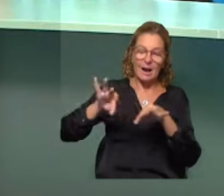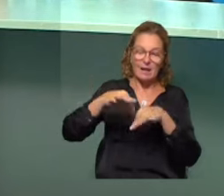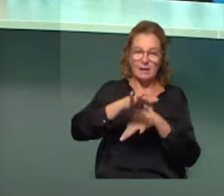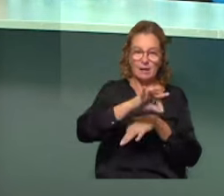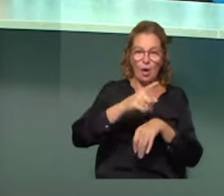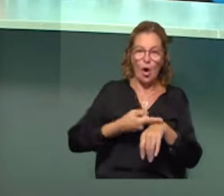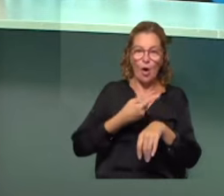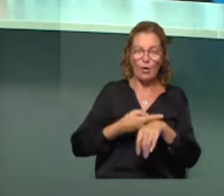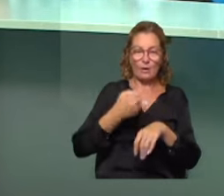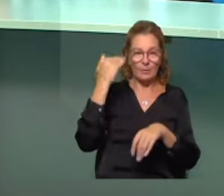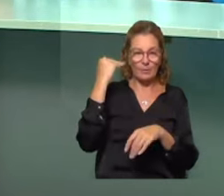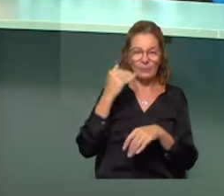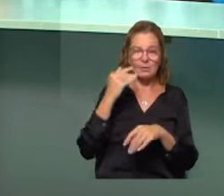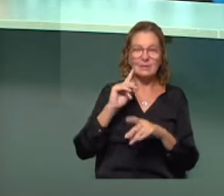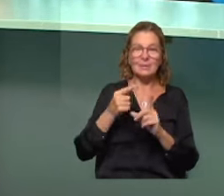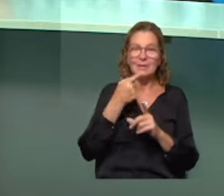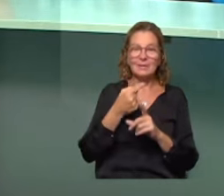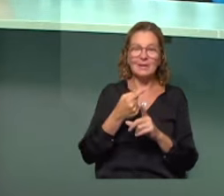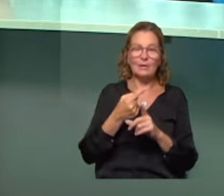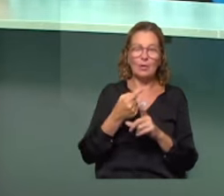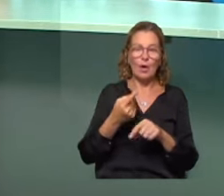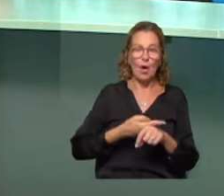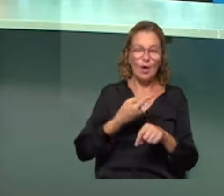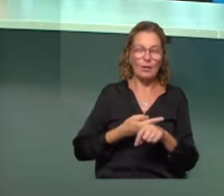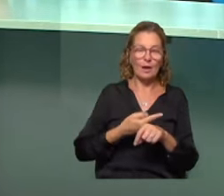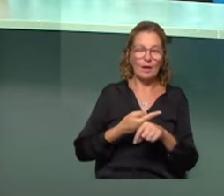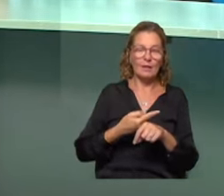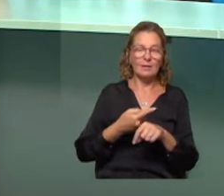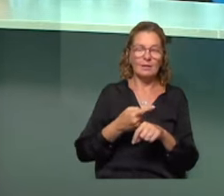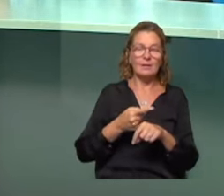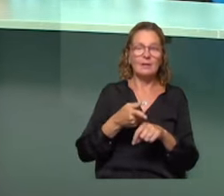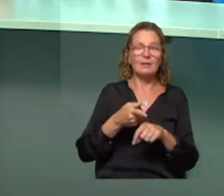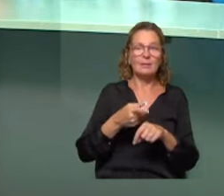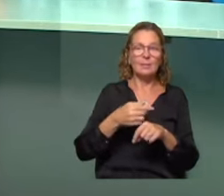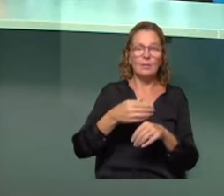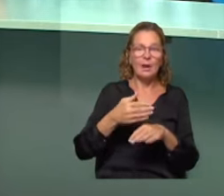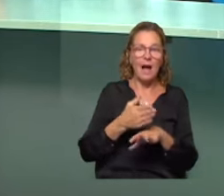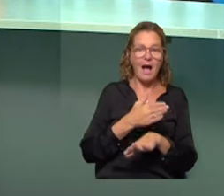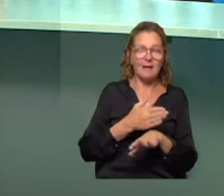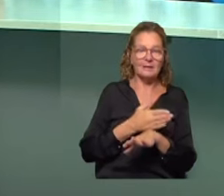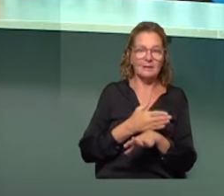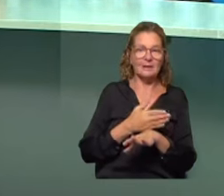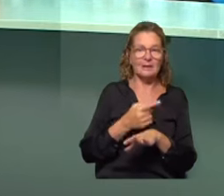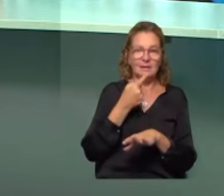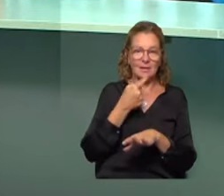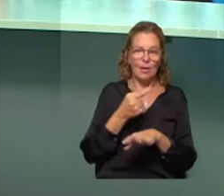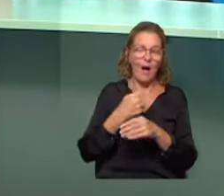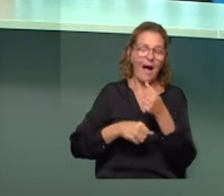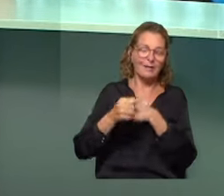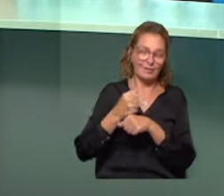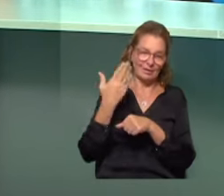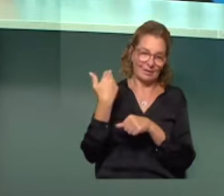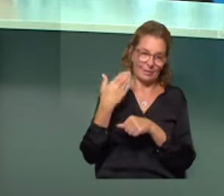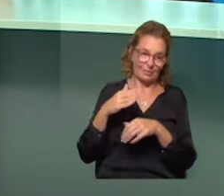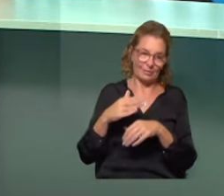docentes. Y también informó que la distribución de horas para cargos no efectivos se adelantó con respecto a años